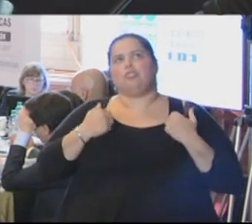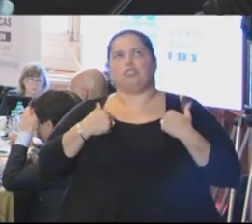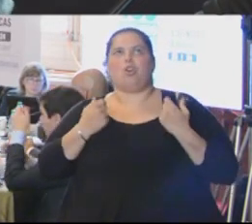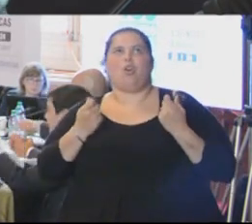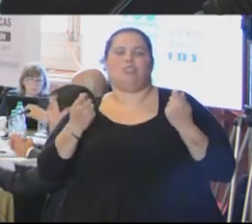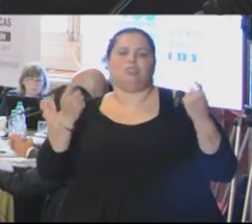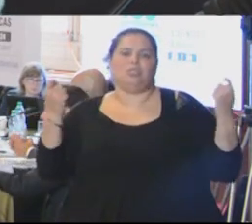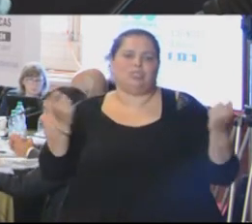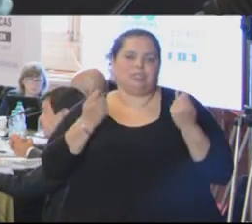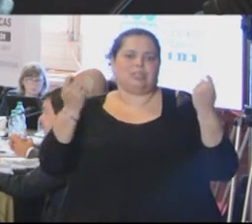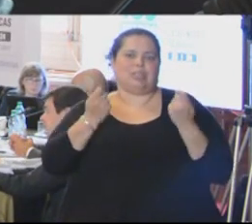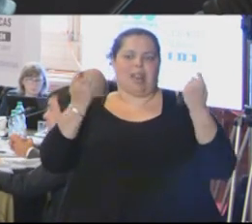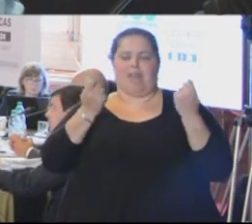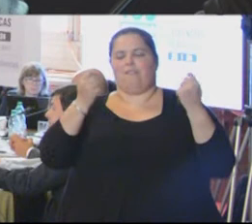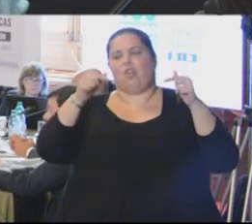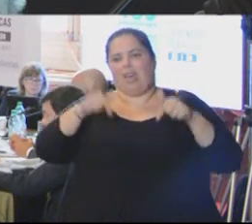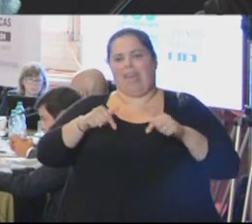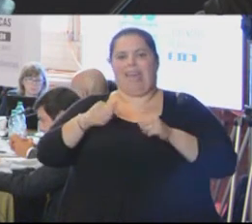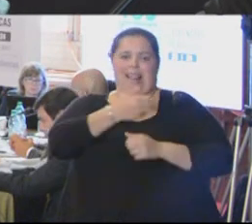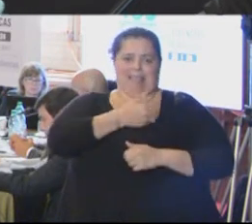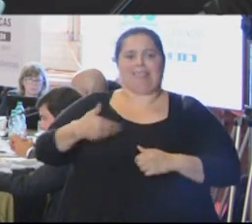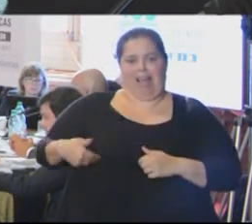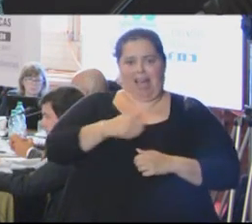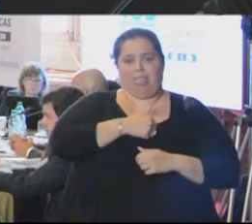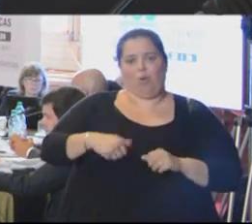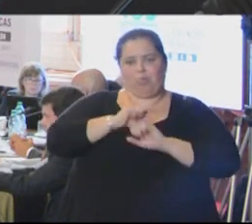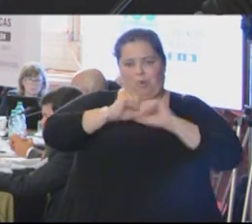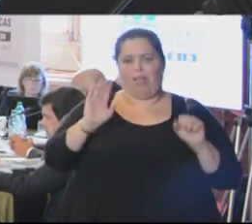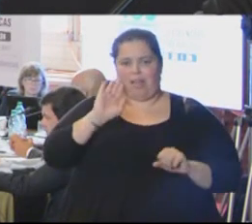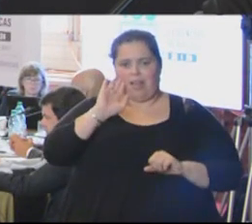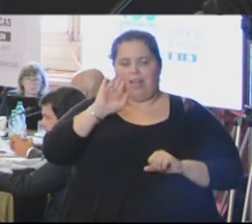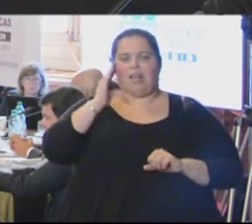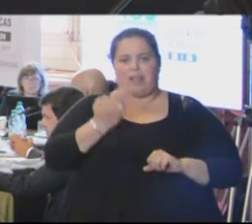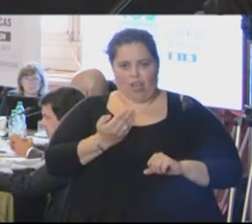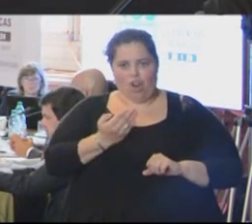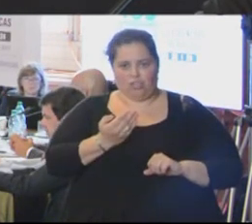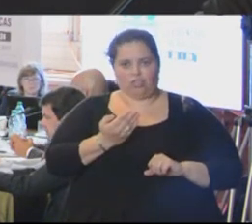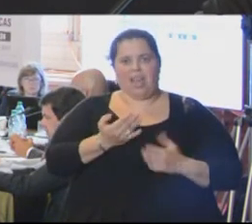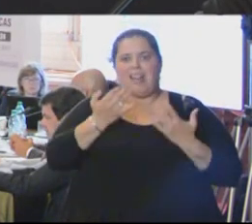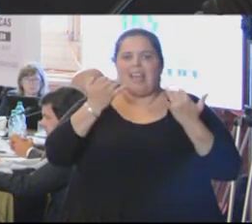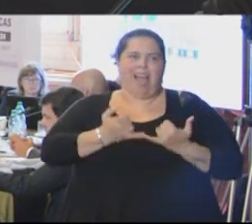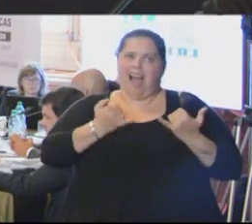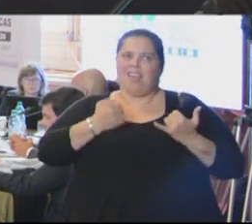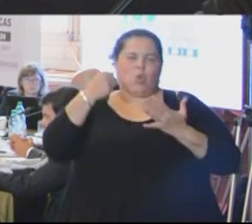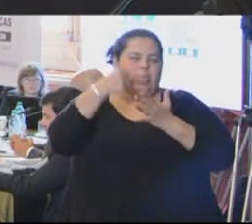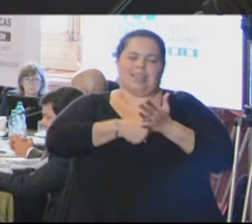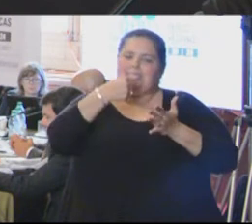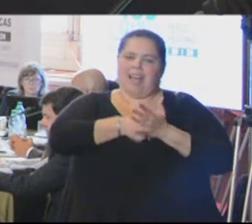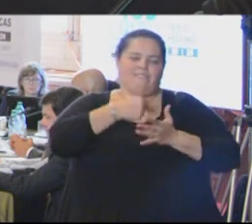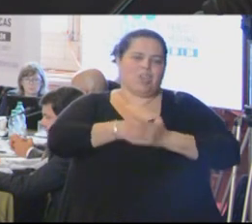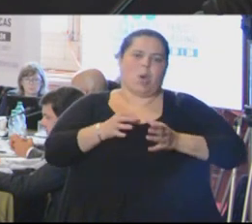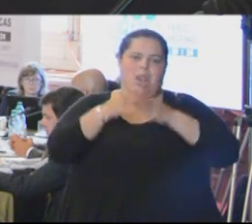haya por parte del Estado un reconocimiento de el gran desafío que